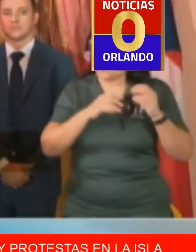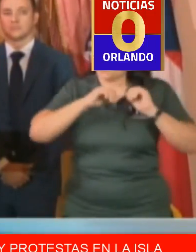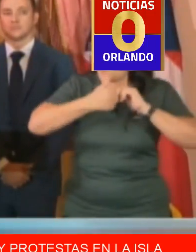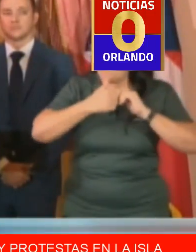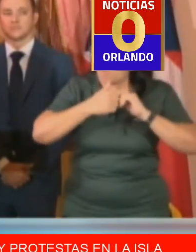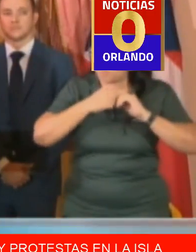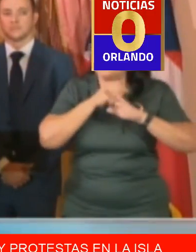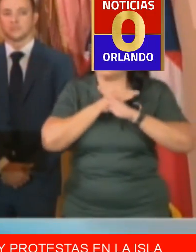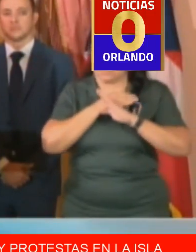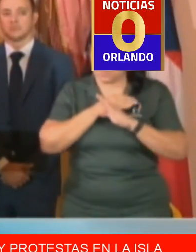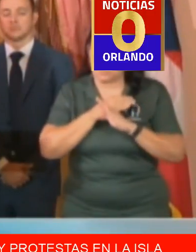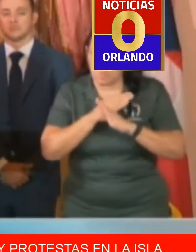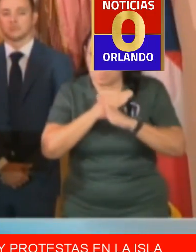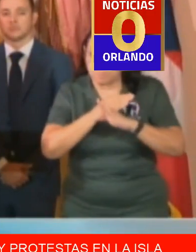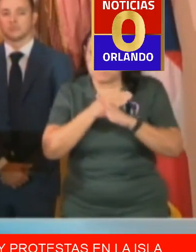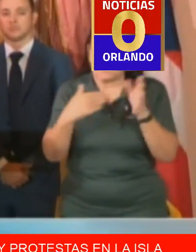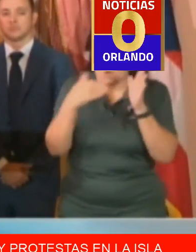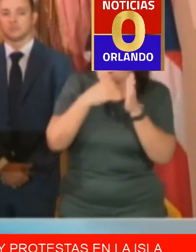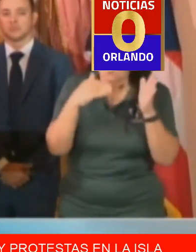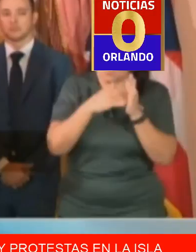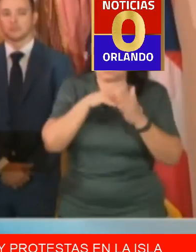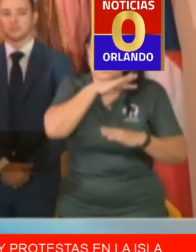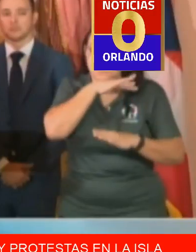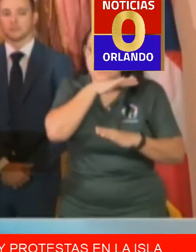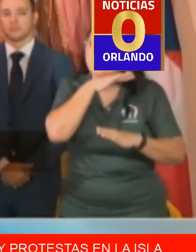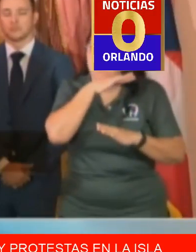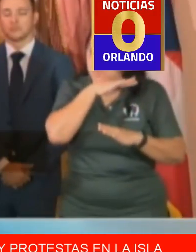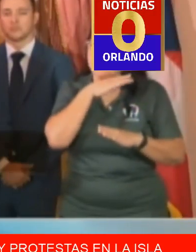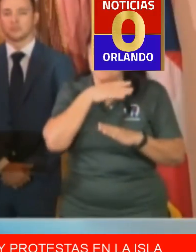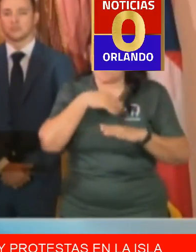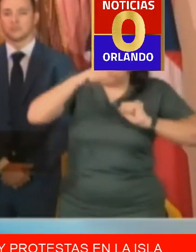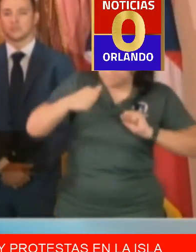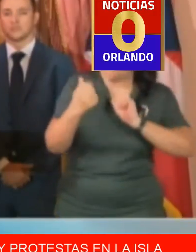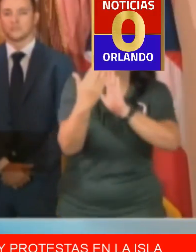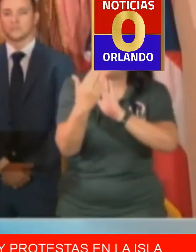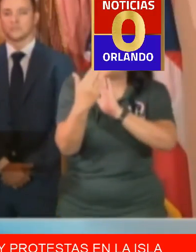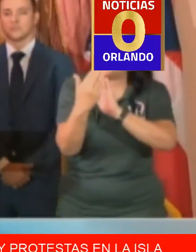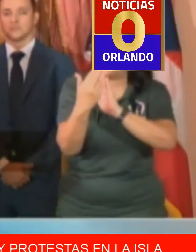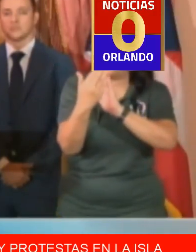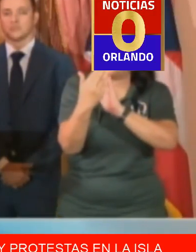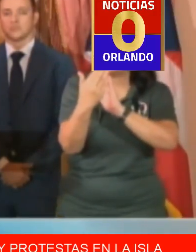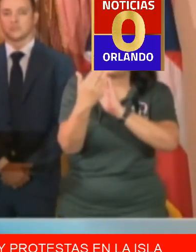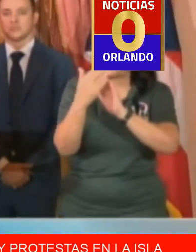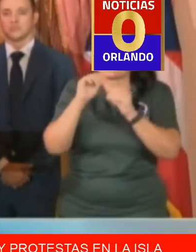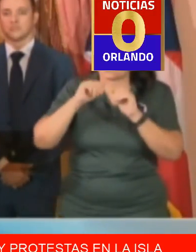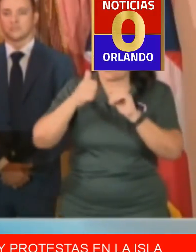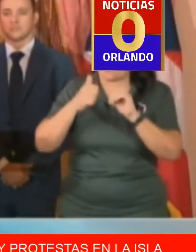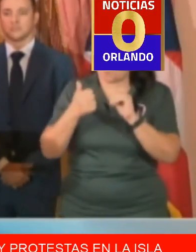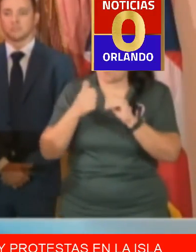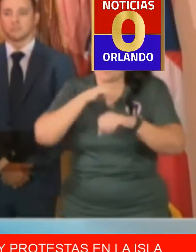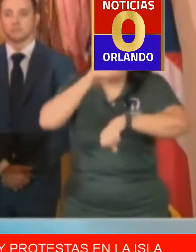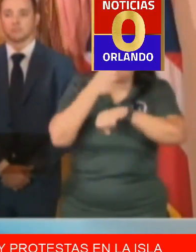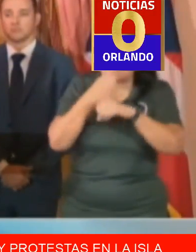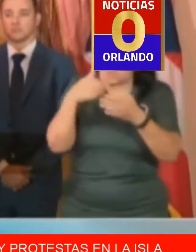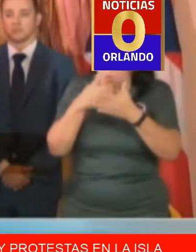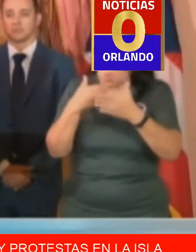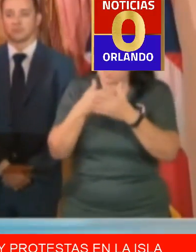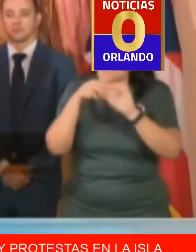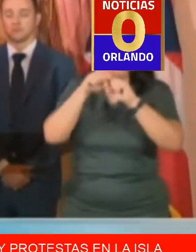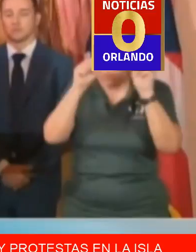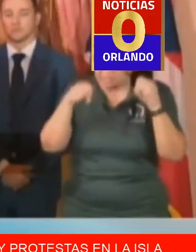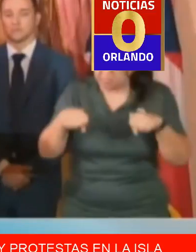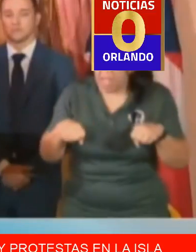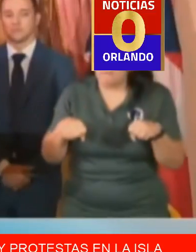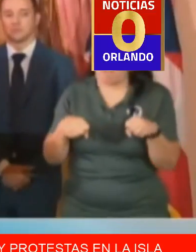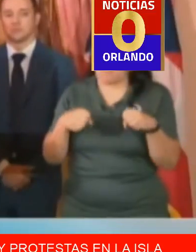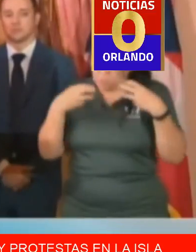a largo plazo es confrontándola. Pues nosotros la tenemos que confrontar. La confrontamos estableciendo nuevos sistemas, la confrontamos